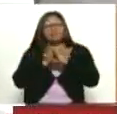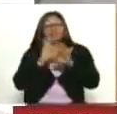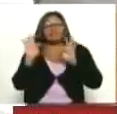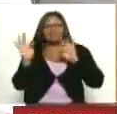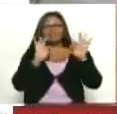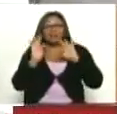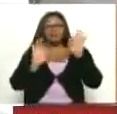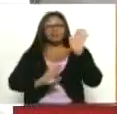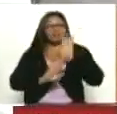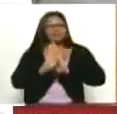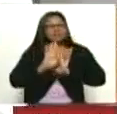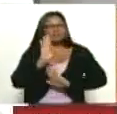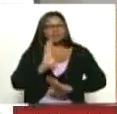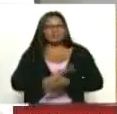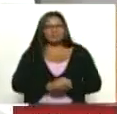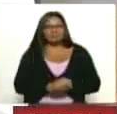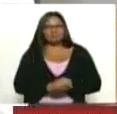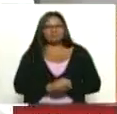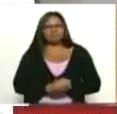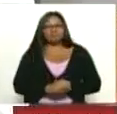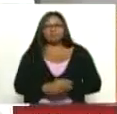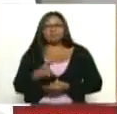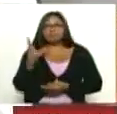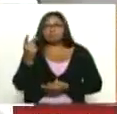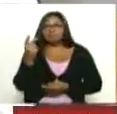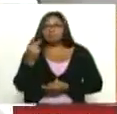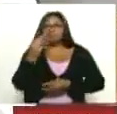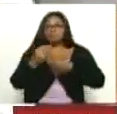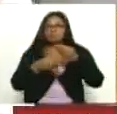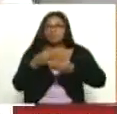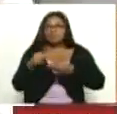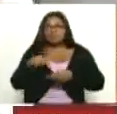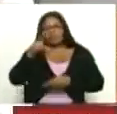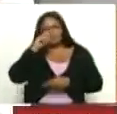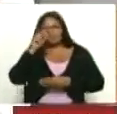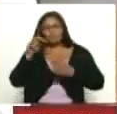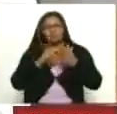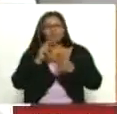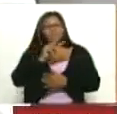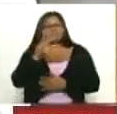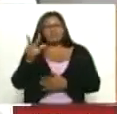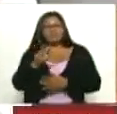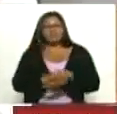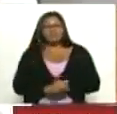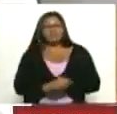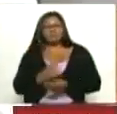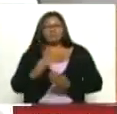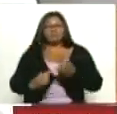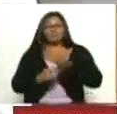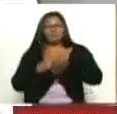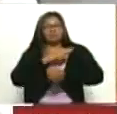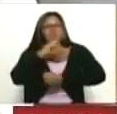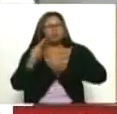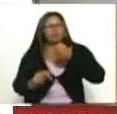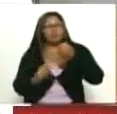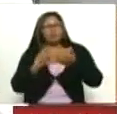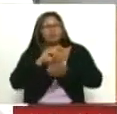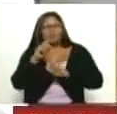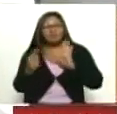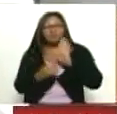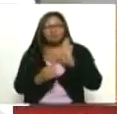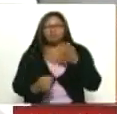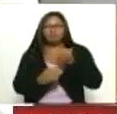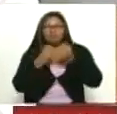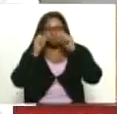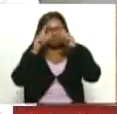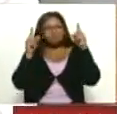Teatro Progresista, en su segunda edición, este año 2023, está repotenciado, está cargado de